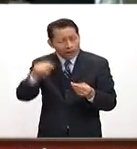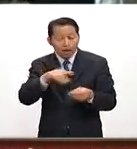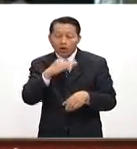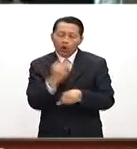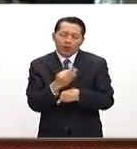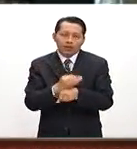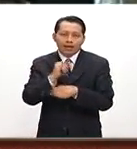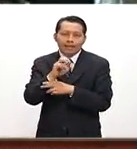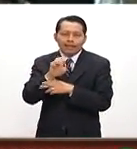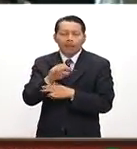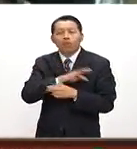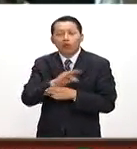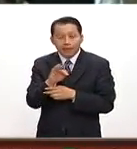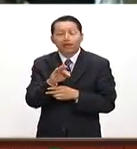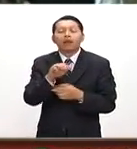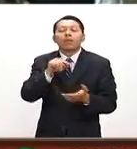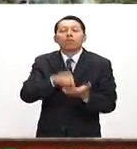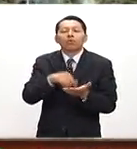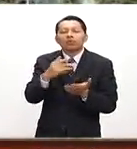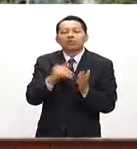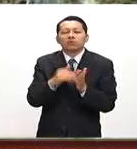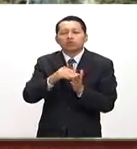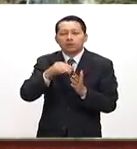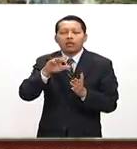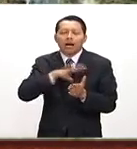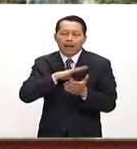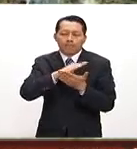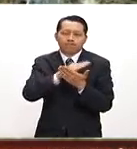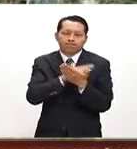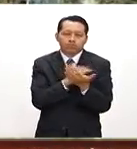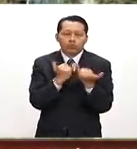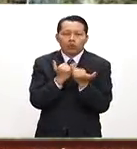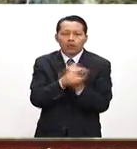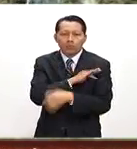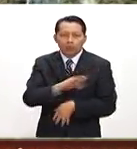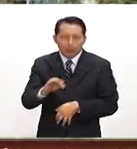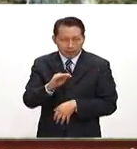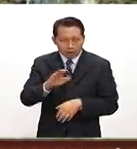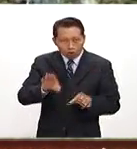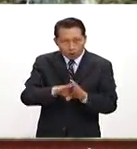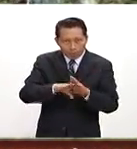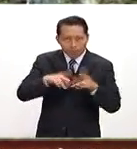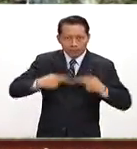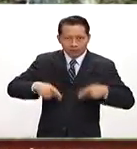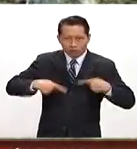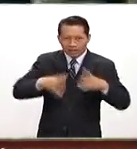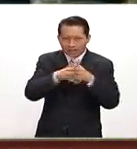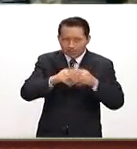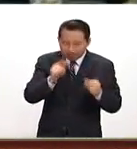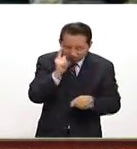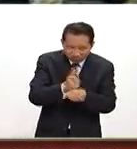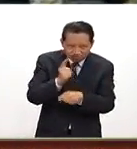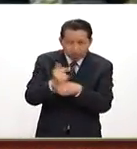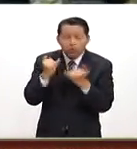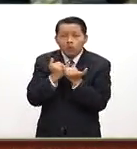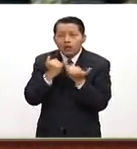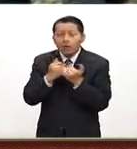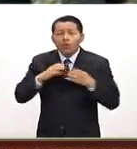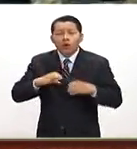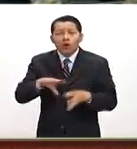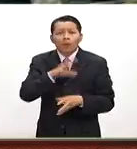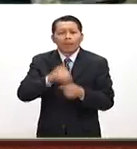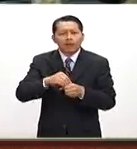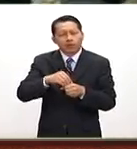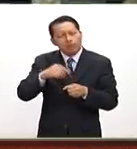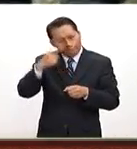más de 83.5 millones de registros, lo que garantiza la plena identificación de personas desaparecidas y restos mortales, sin violar